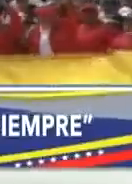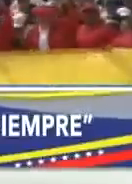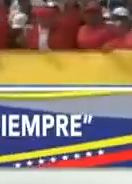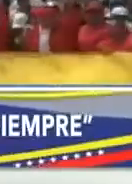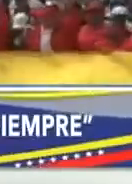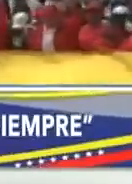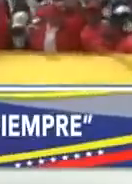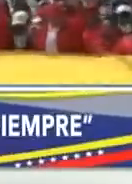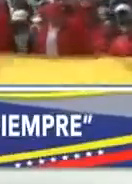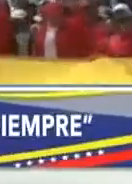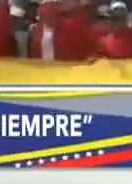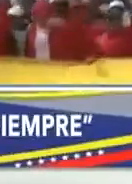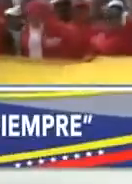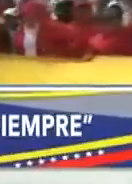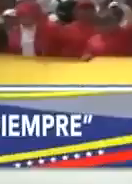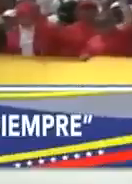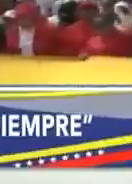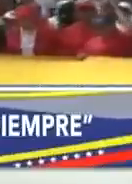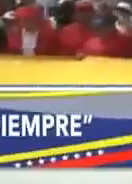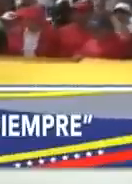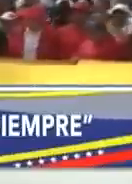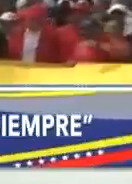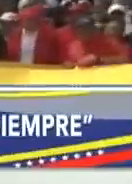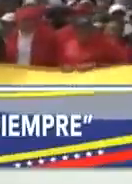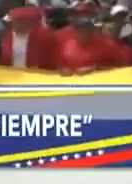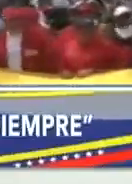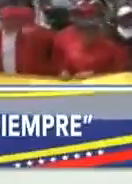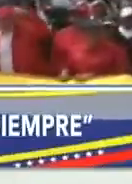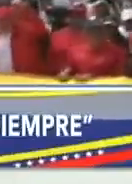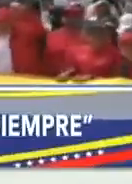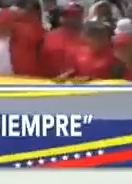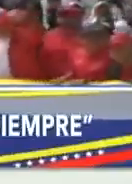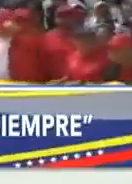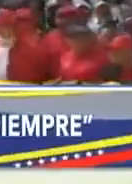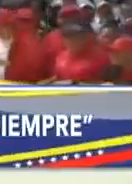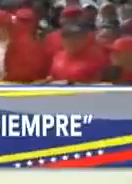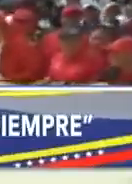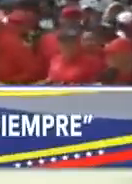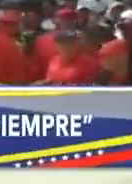al comandante de todos los comandantes, el comandante Hugo